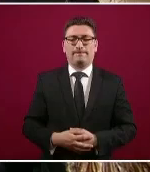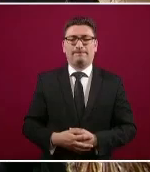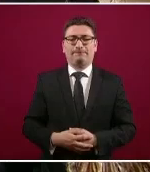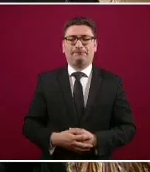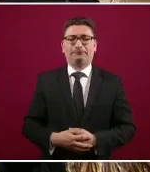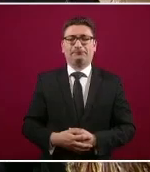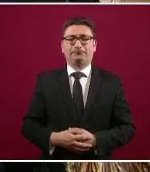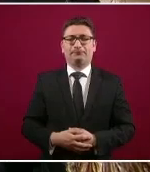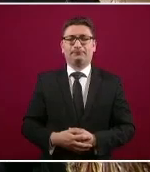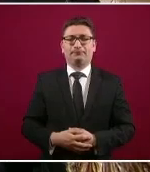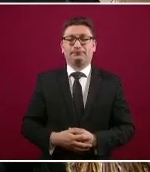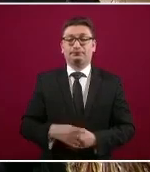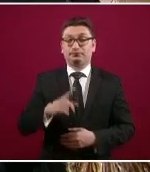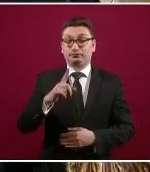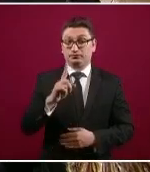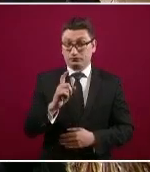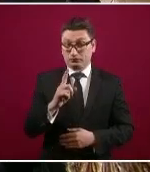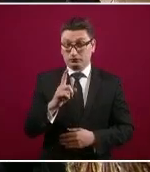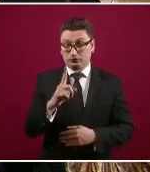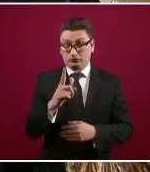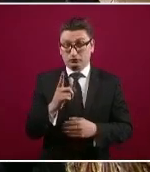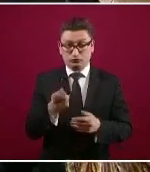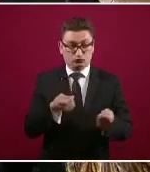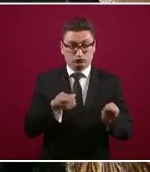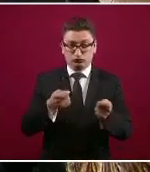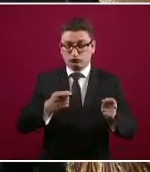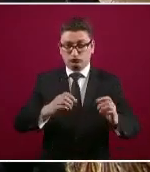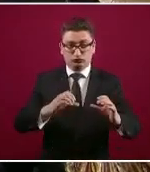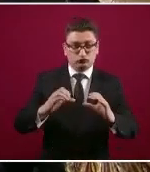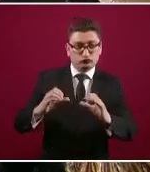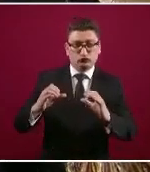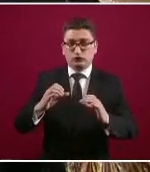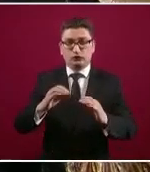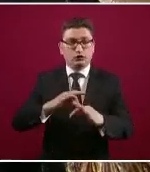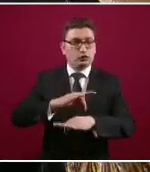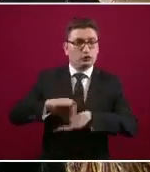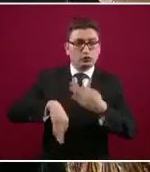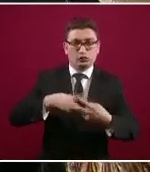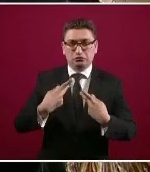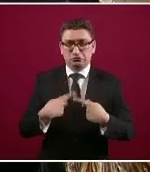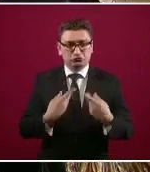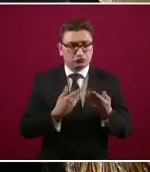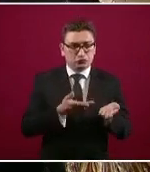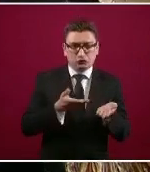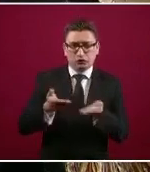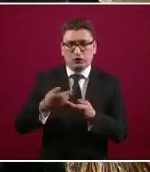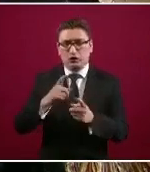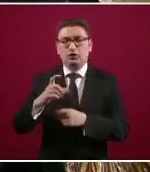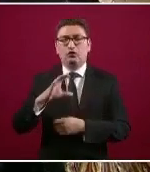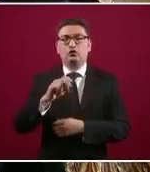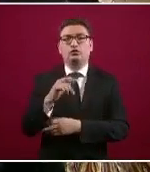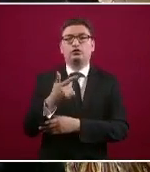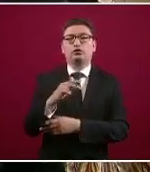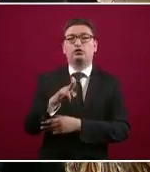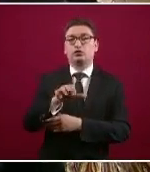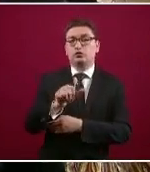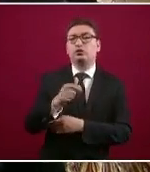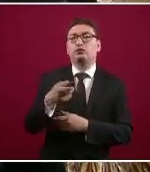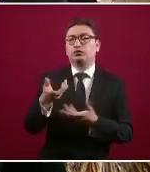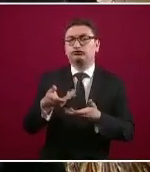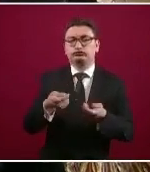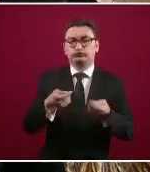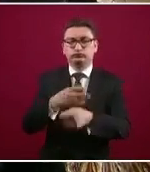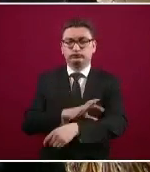Para administrar el agua y para que asegurar que todo el mundo tenga para las prioridades el agua, la Conagua administra lo que son